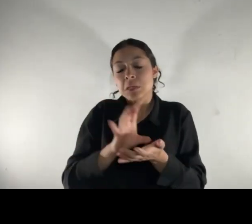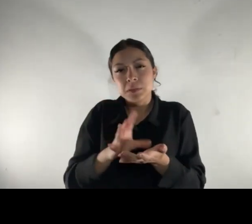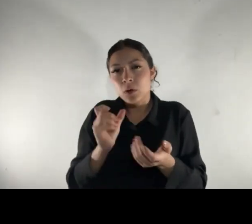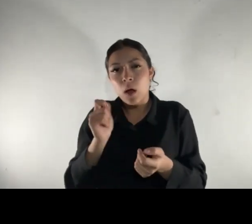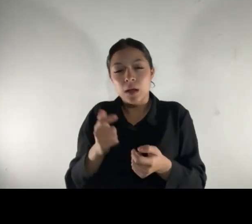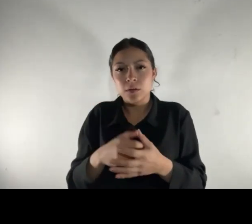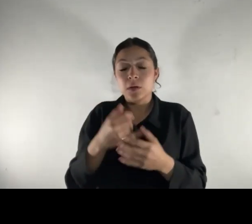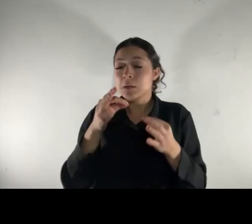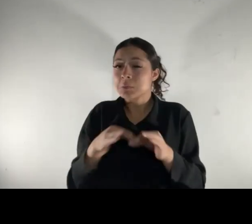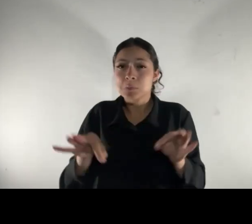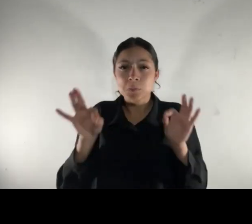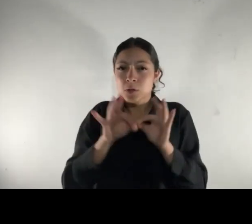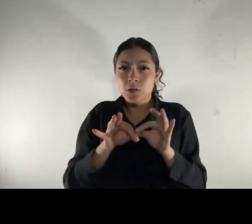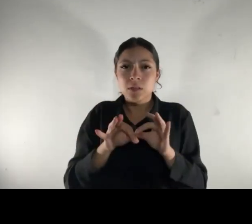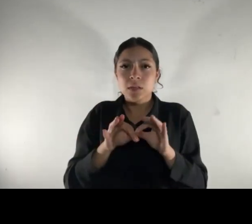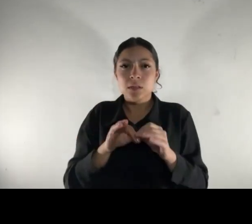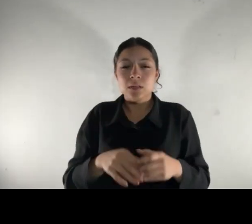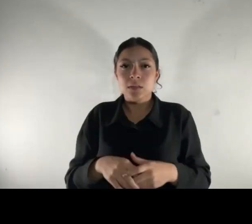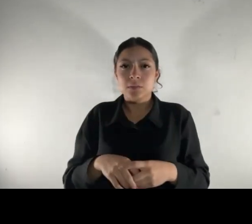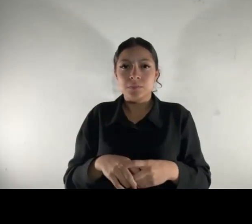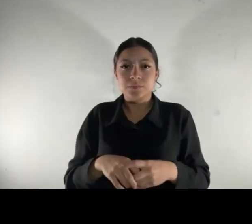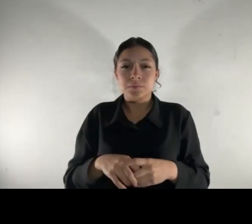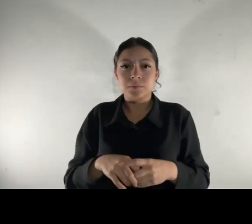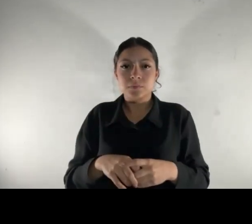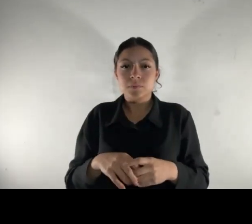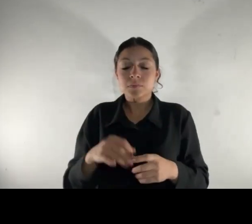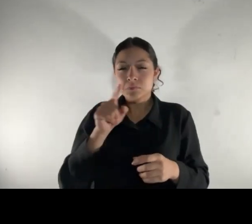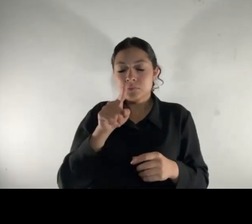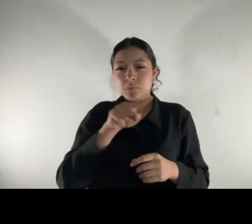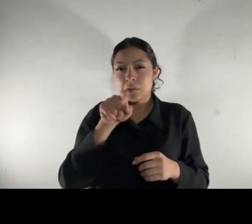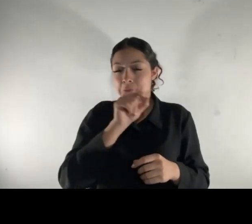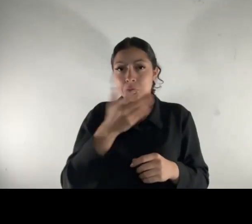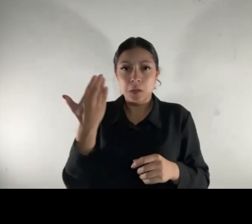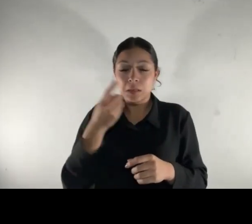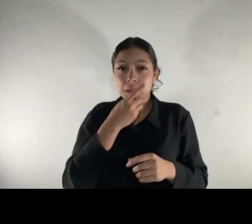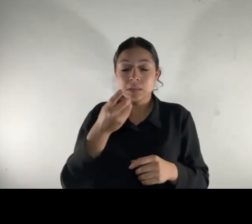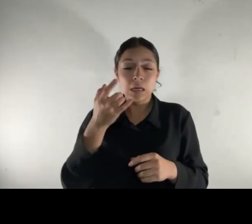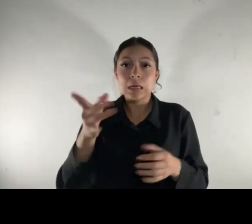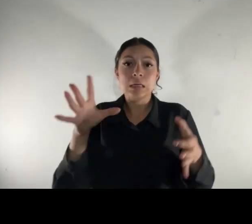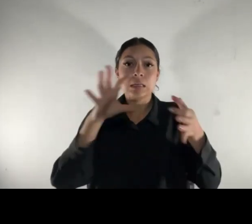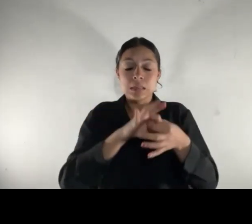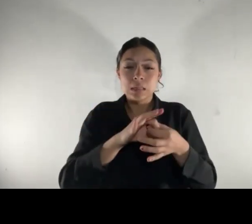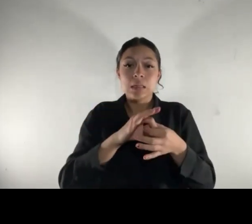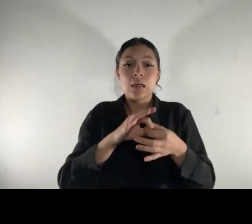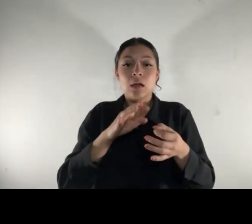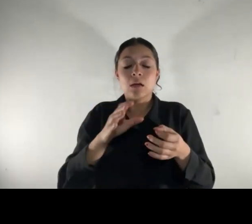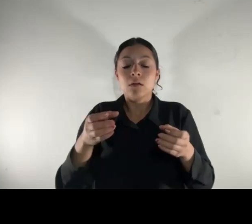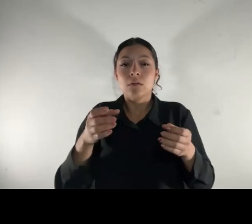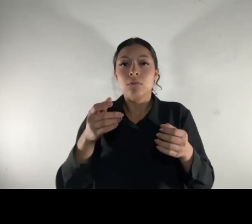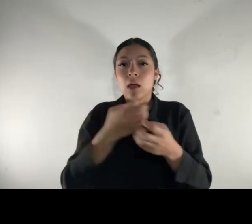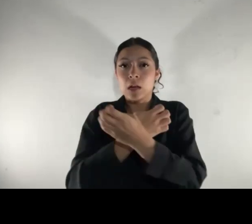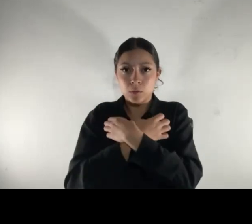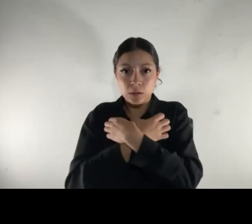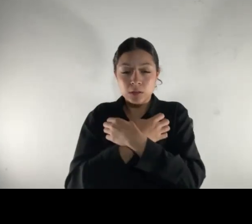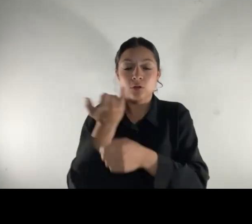saber, y que ellos lo mencionaron, que está vinculado también con el área educativa y con las familias, ¿verdad? Para que esta